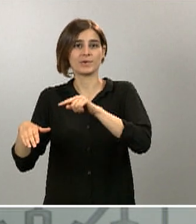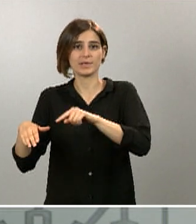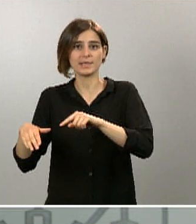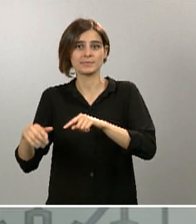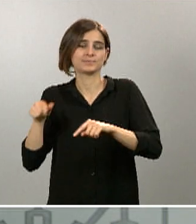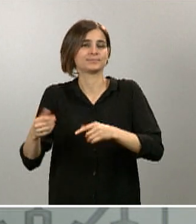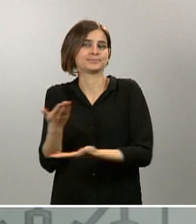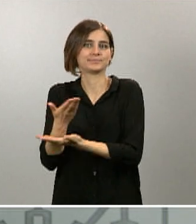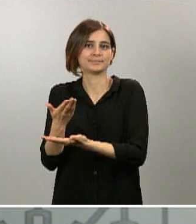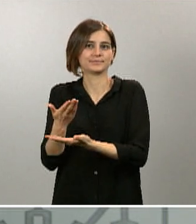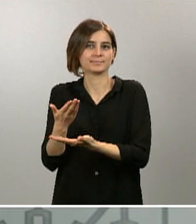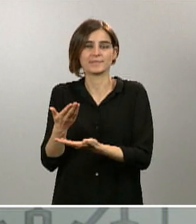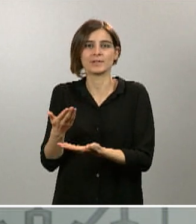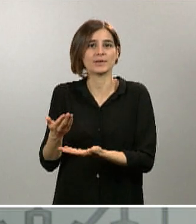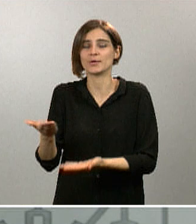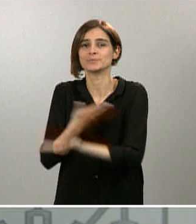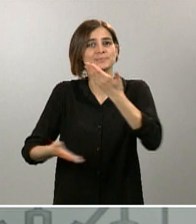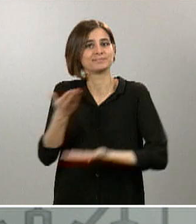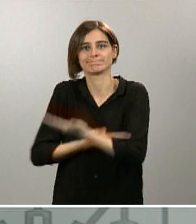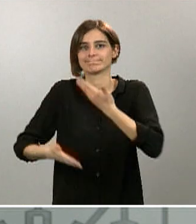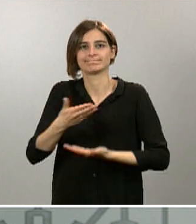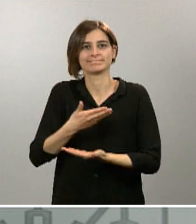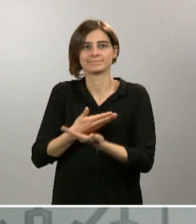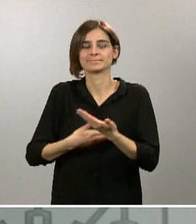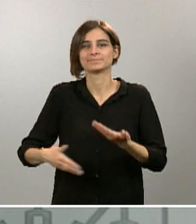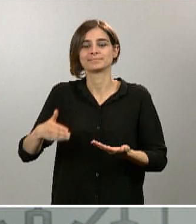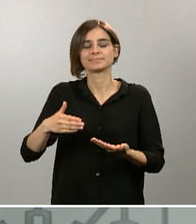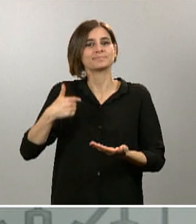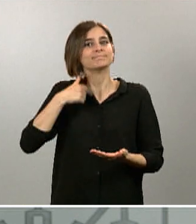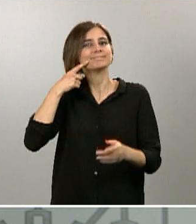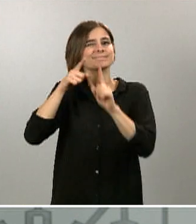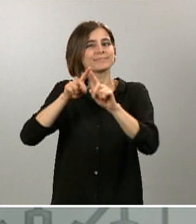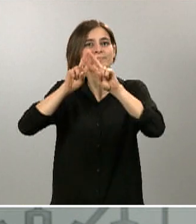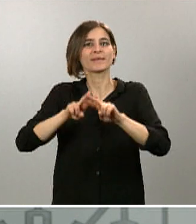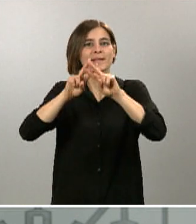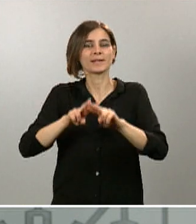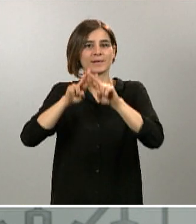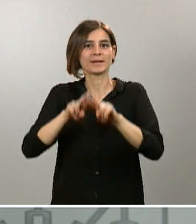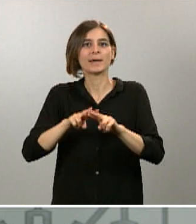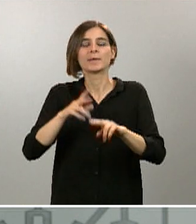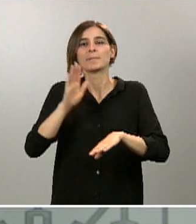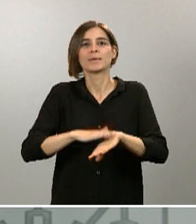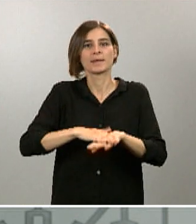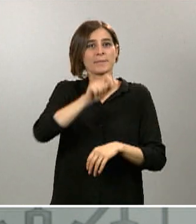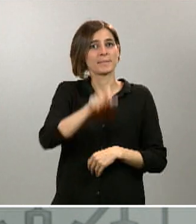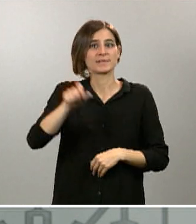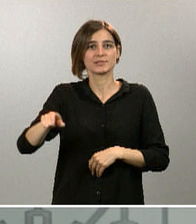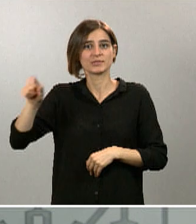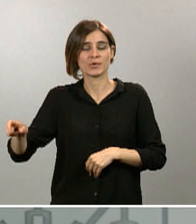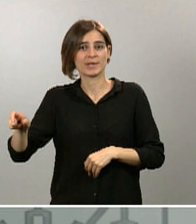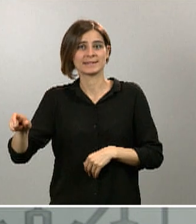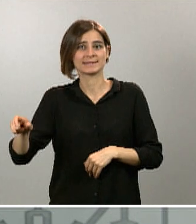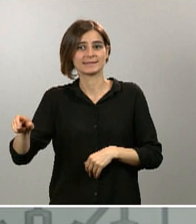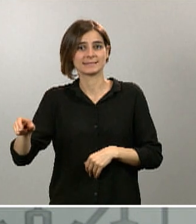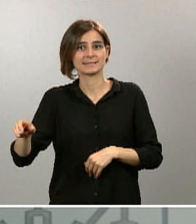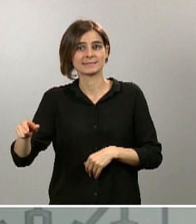profesionales sanitarios tienen una situación un poco diferencial porque, entre otras cosas, son las personas que más a riesgo están de contraer el